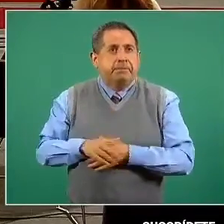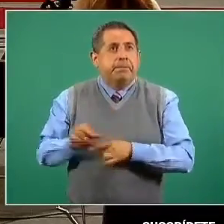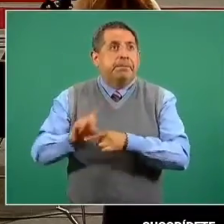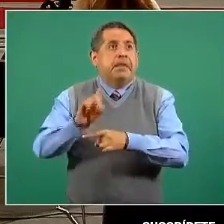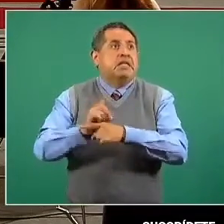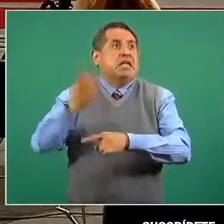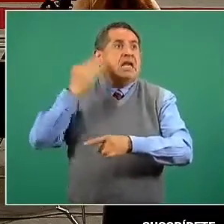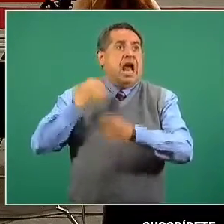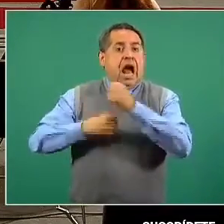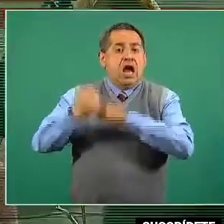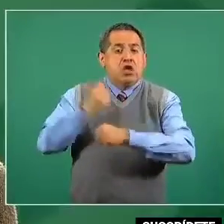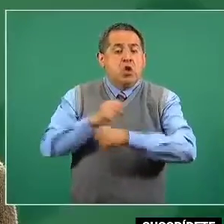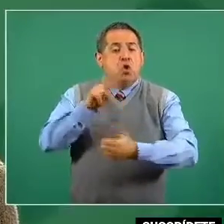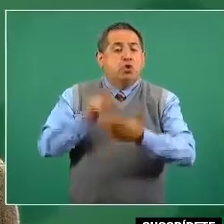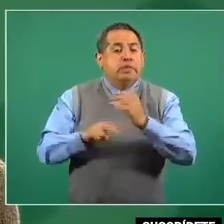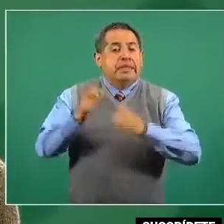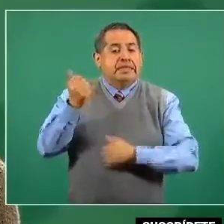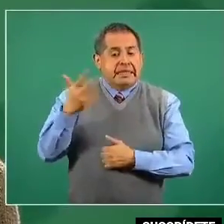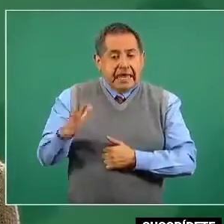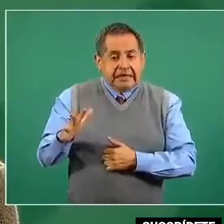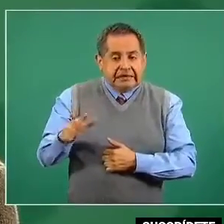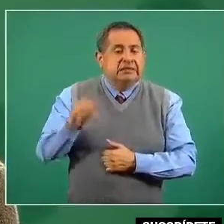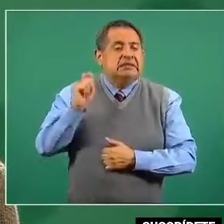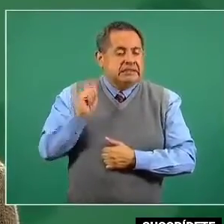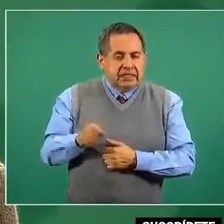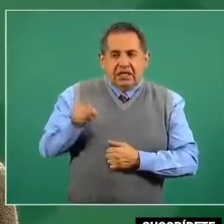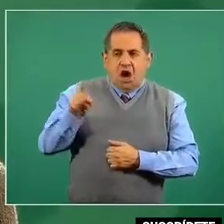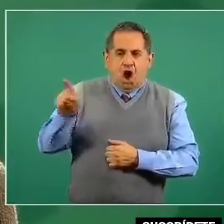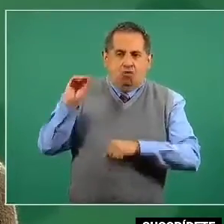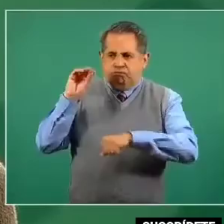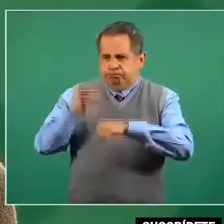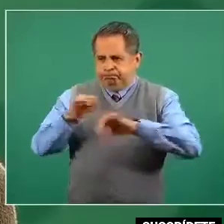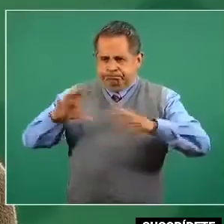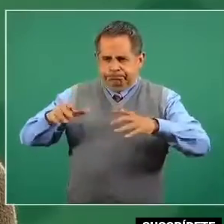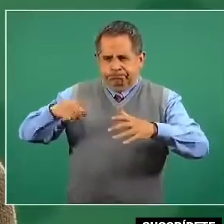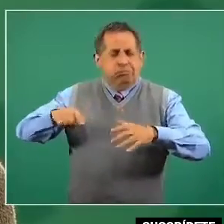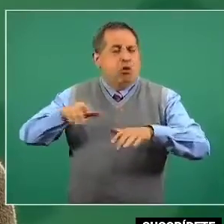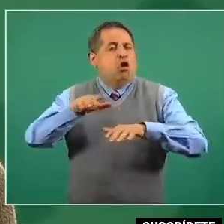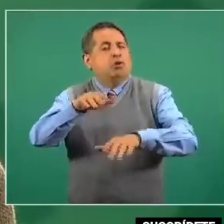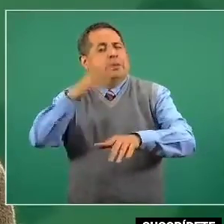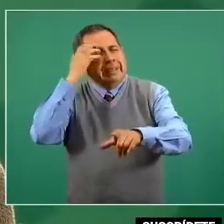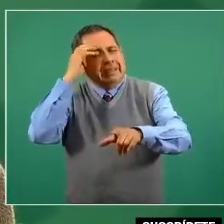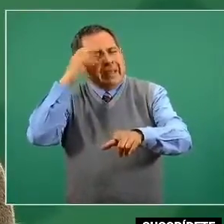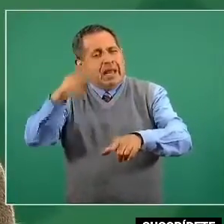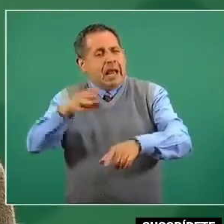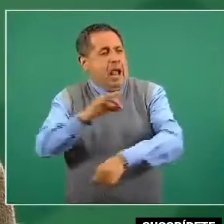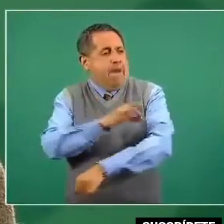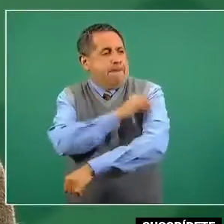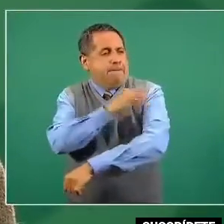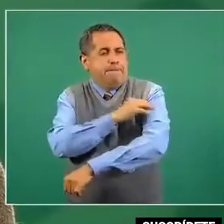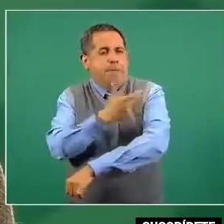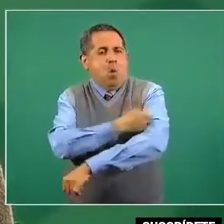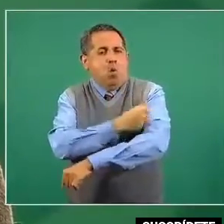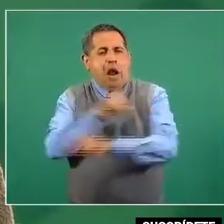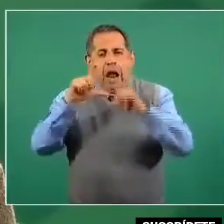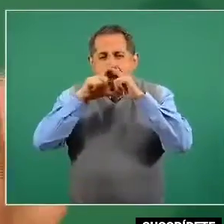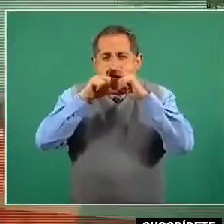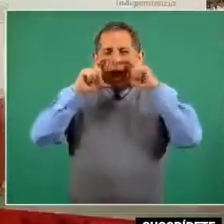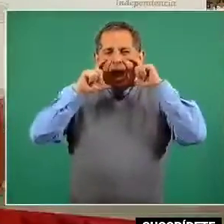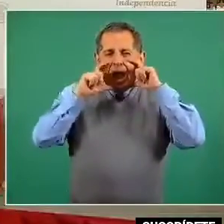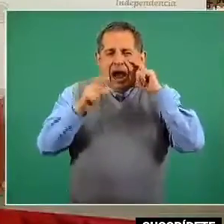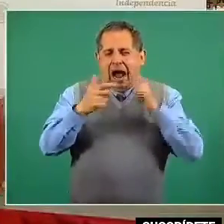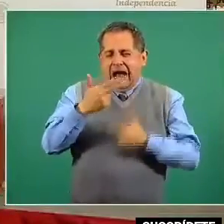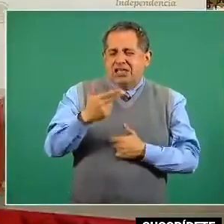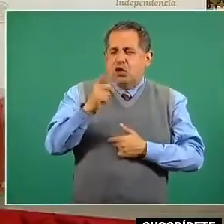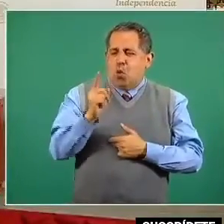2010 fue establecido precisamente en respuesta a la vacunación contra la influenza H1N1